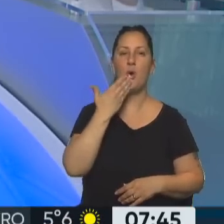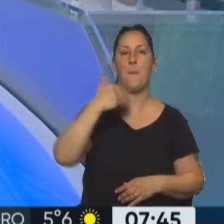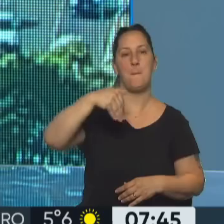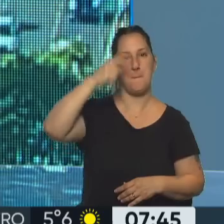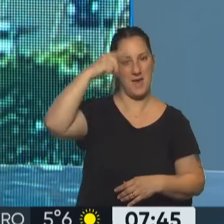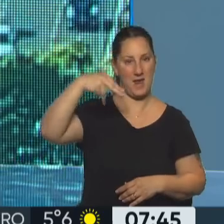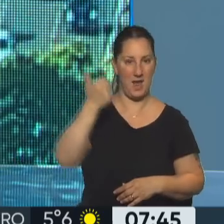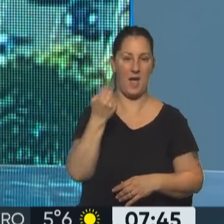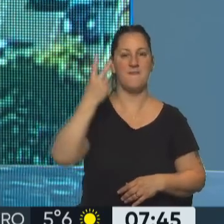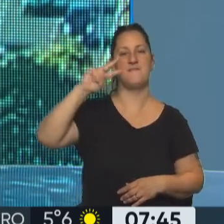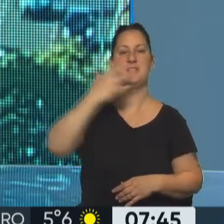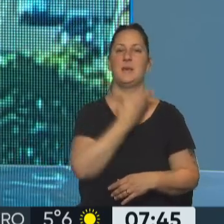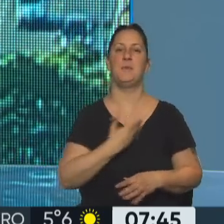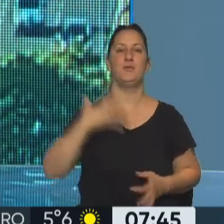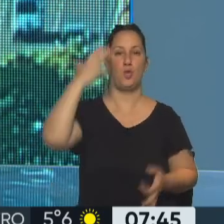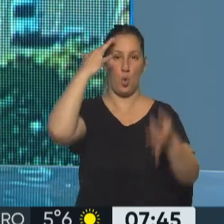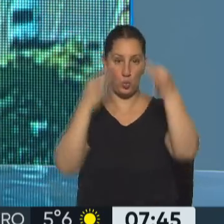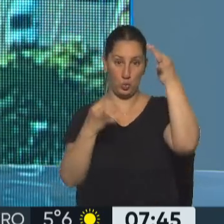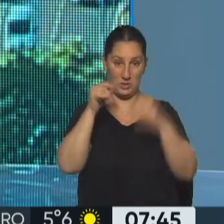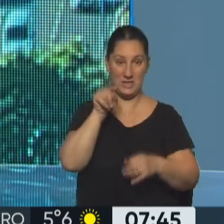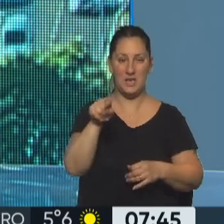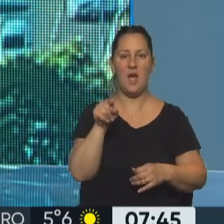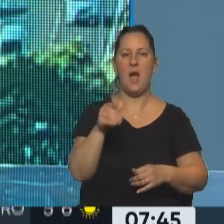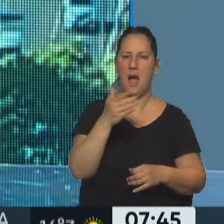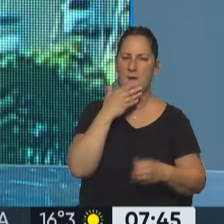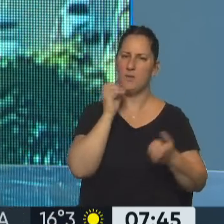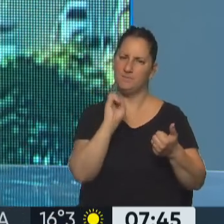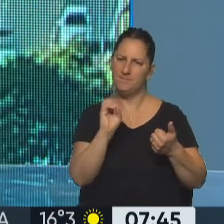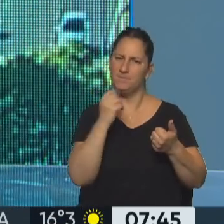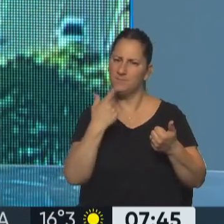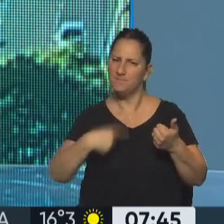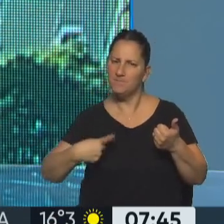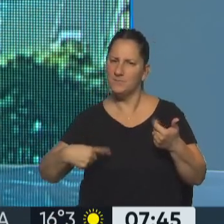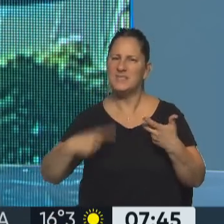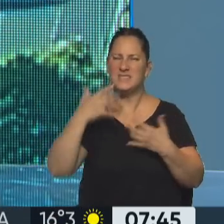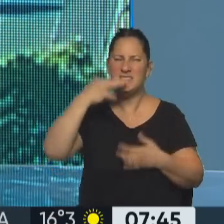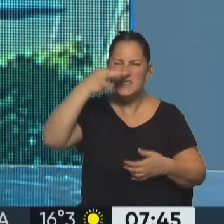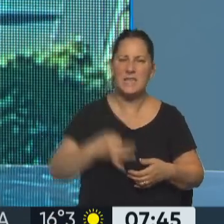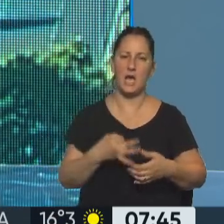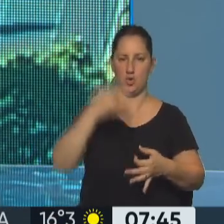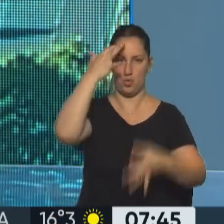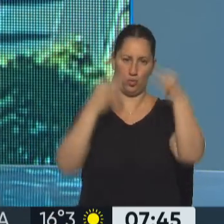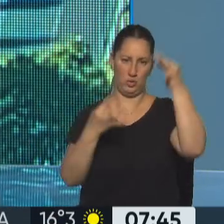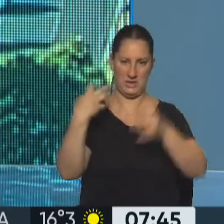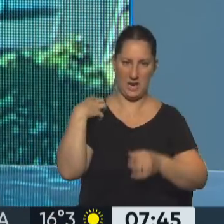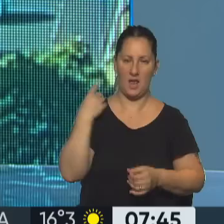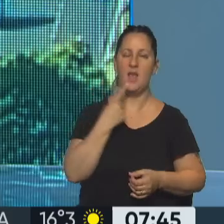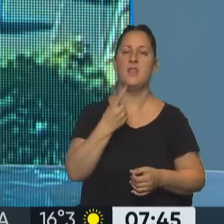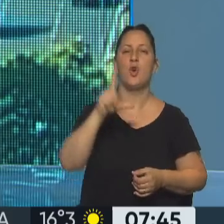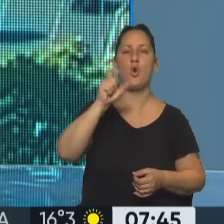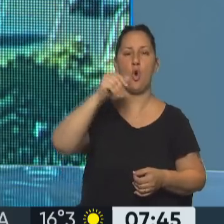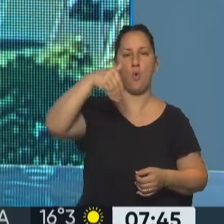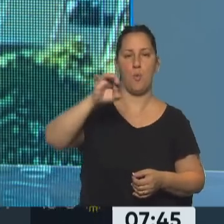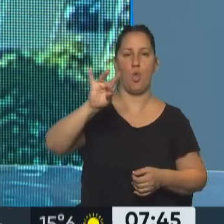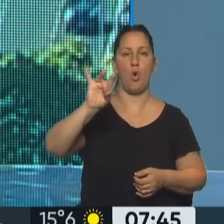Mena, el viceministro de Justicia, con cuestionamientos muy serios a la investigación y a la justicia en general. Habló de en Comodoro Pi